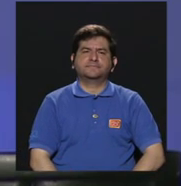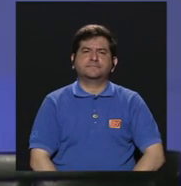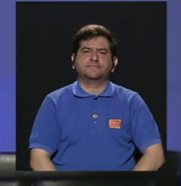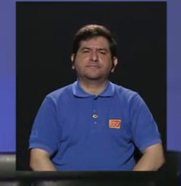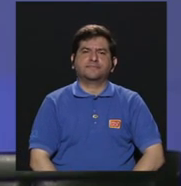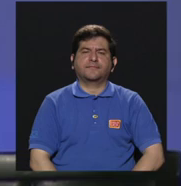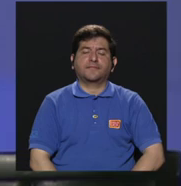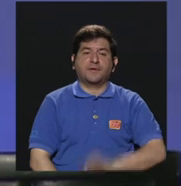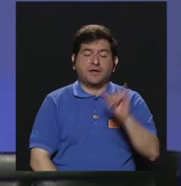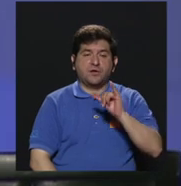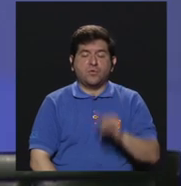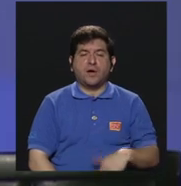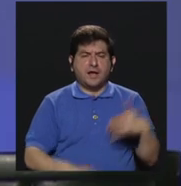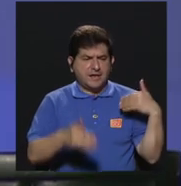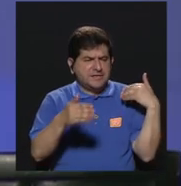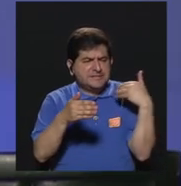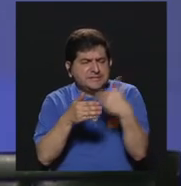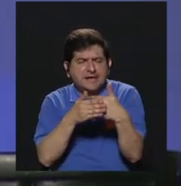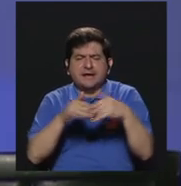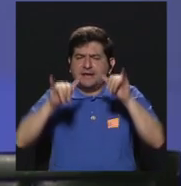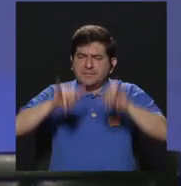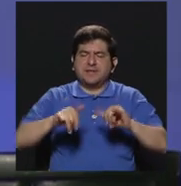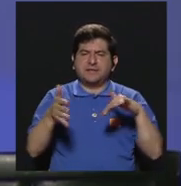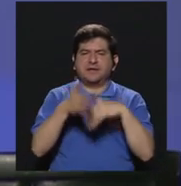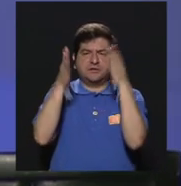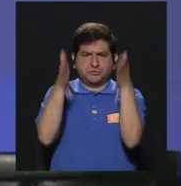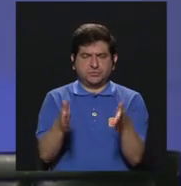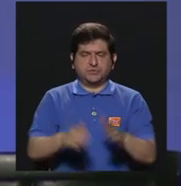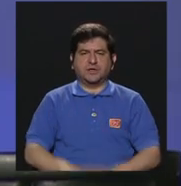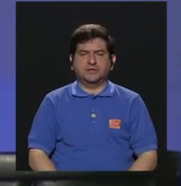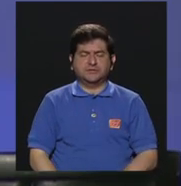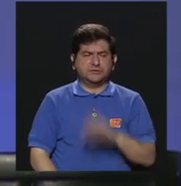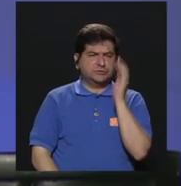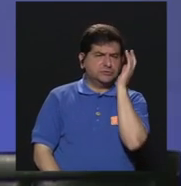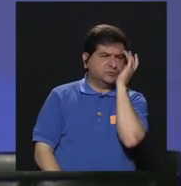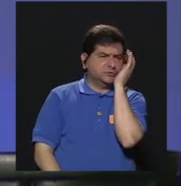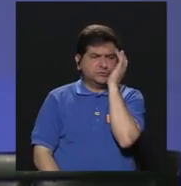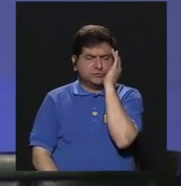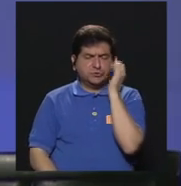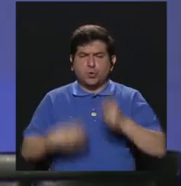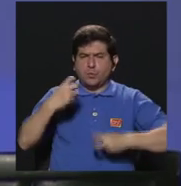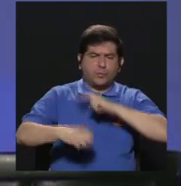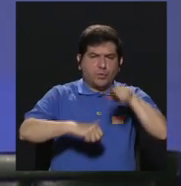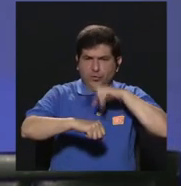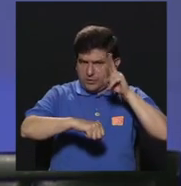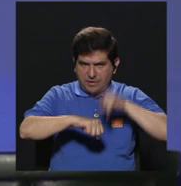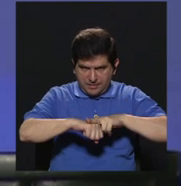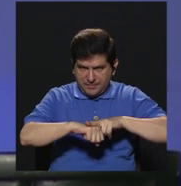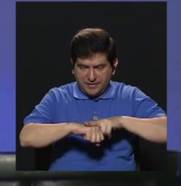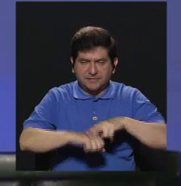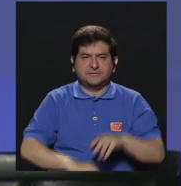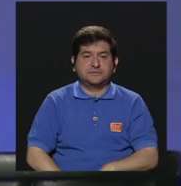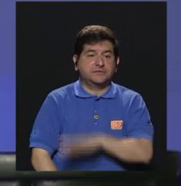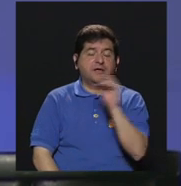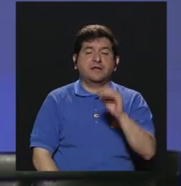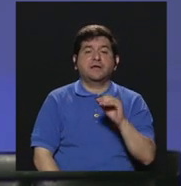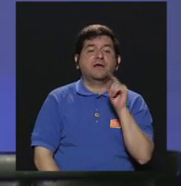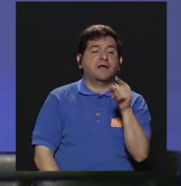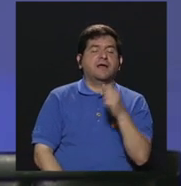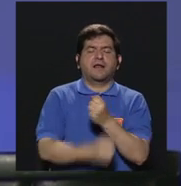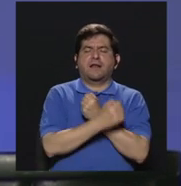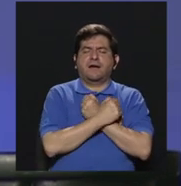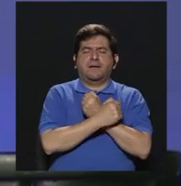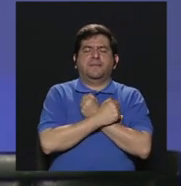la proximidad con los estudiantes, la preocupación por los problemas nacionales y el amor a